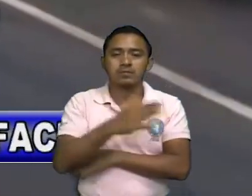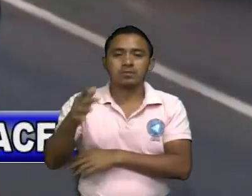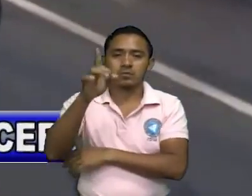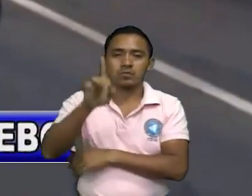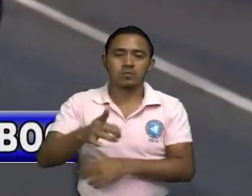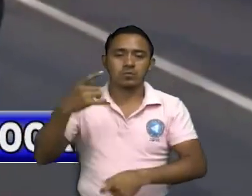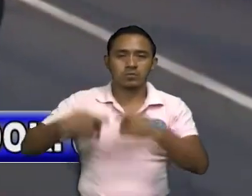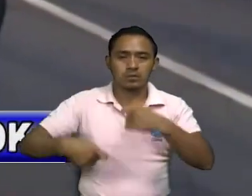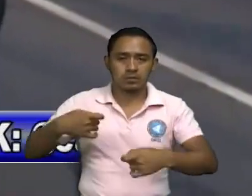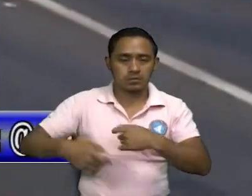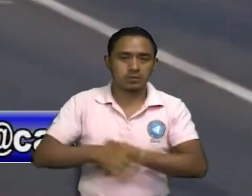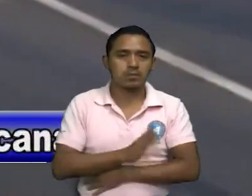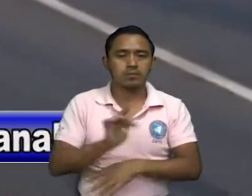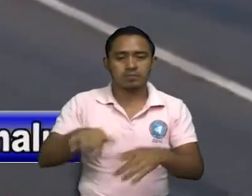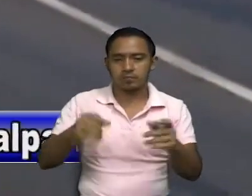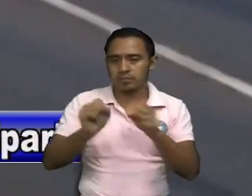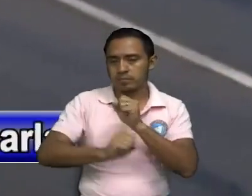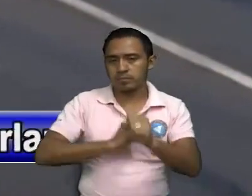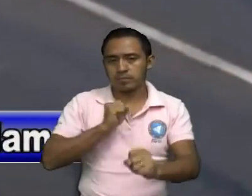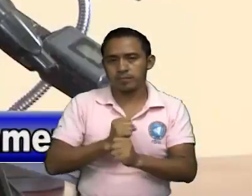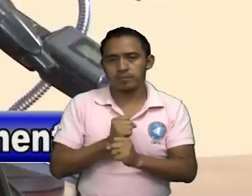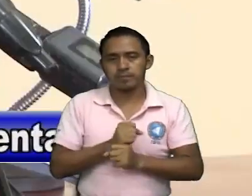1 de septiembre del año en curso.